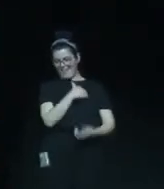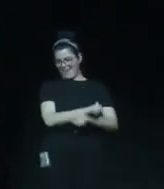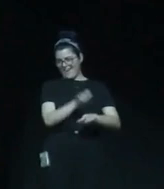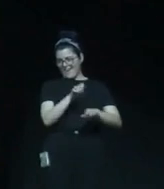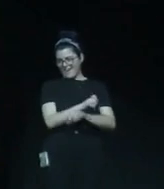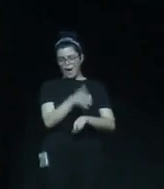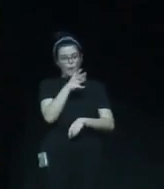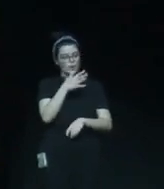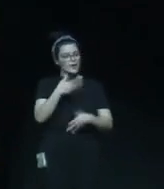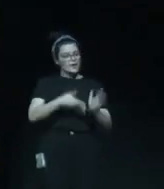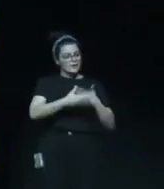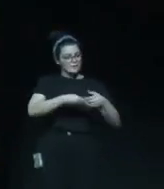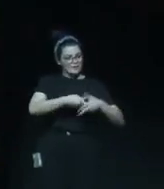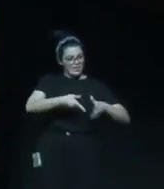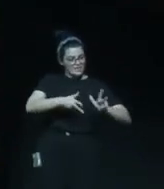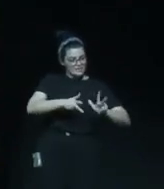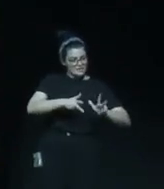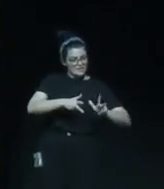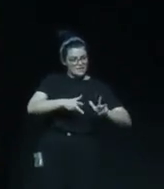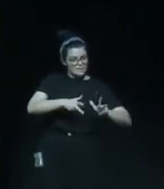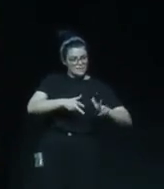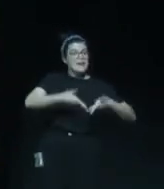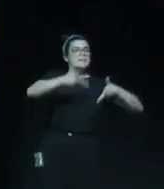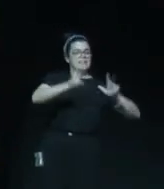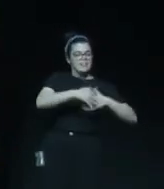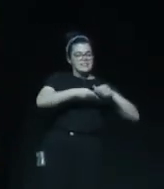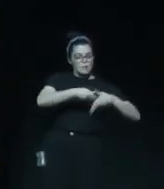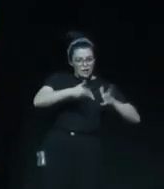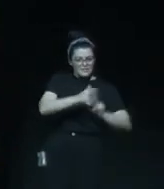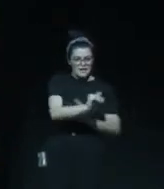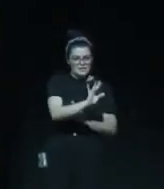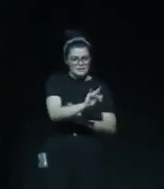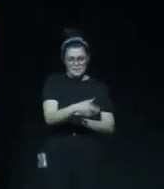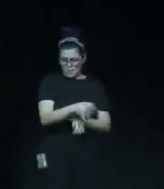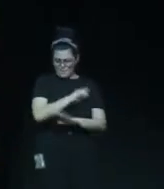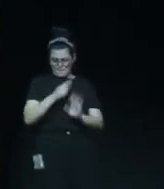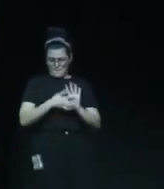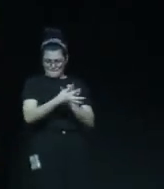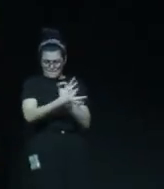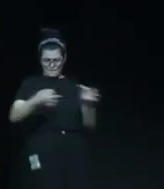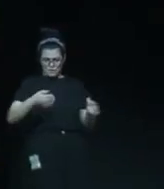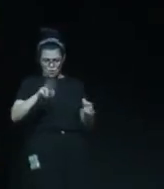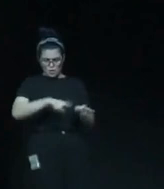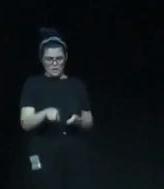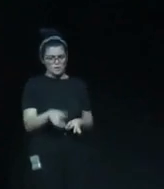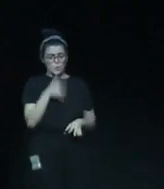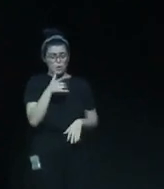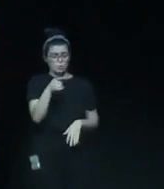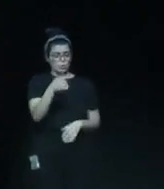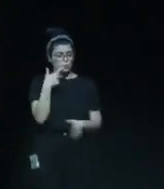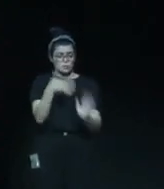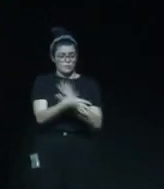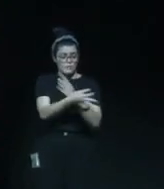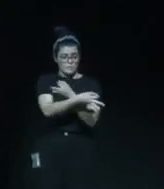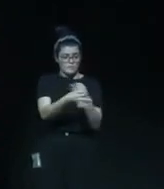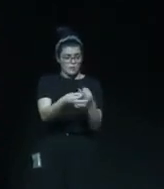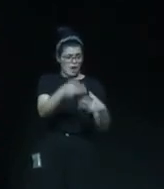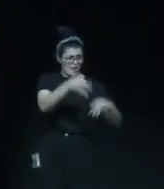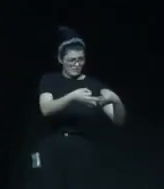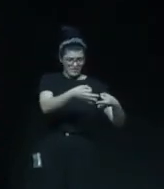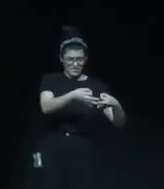libertades democráticas, pero no tenemos una democracia perfecta. Sabemos, lo has indicado tú, justicia, cómo está hecha unos